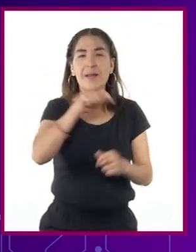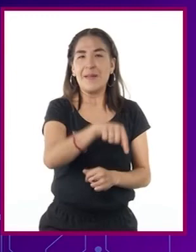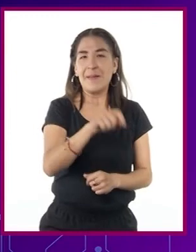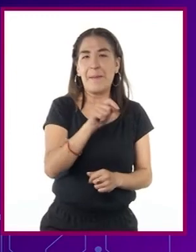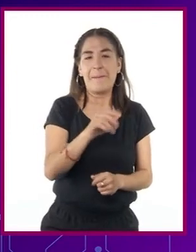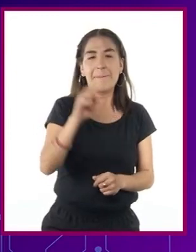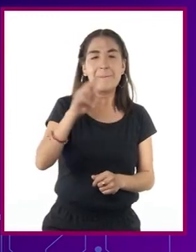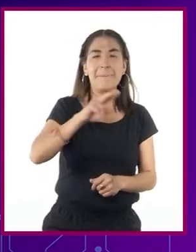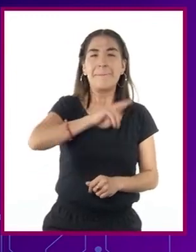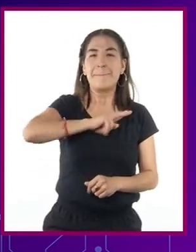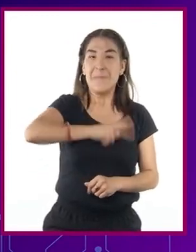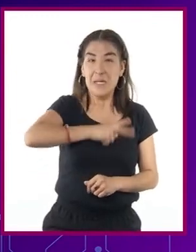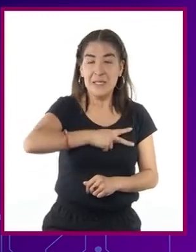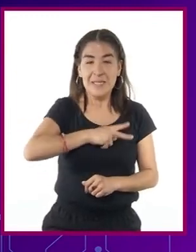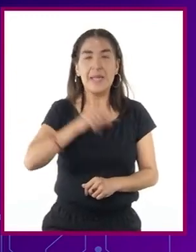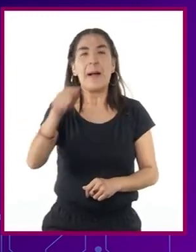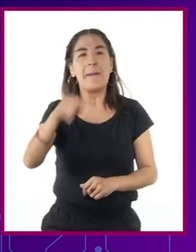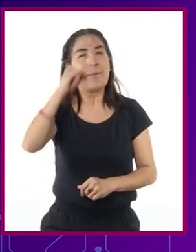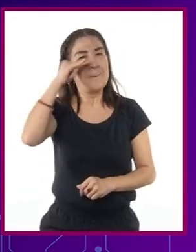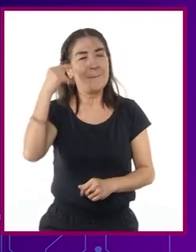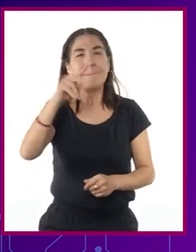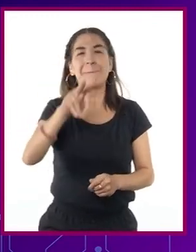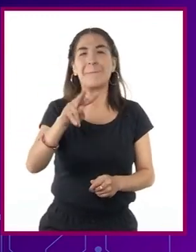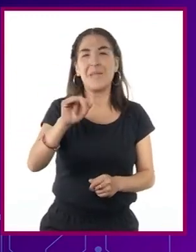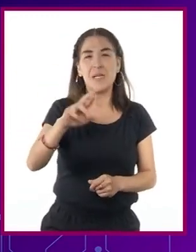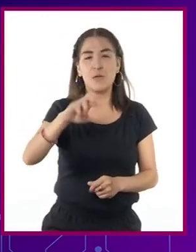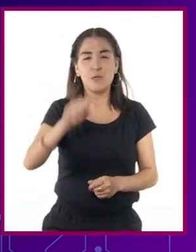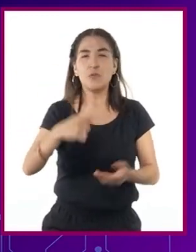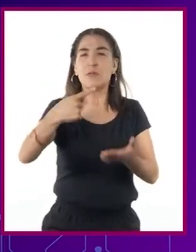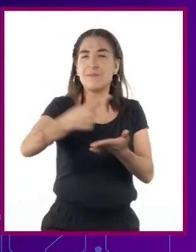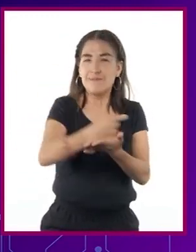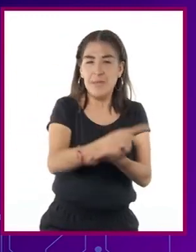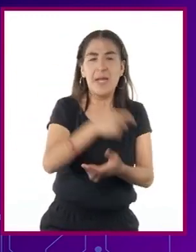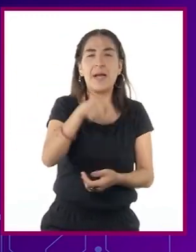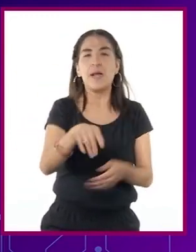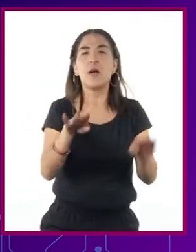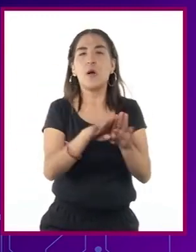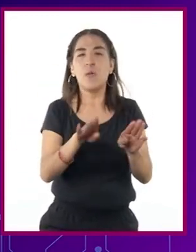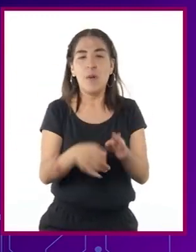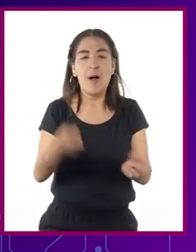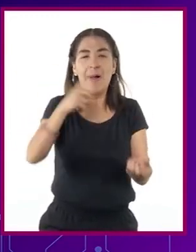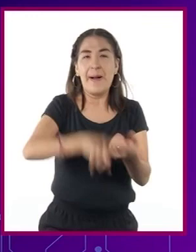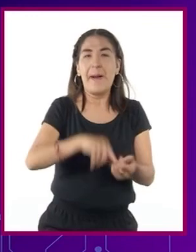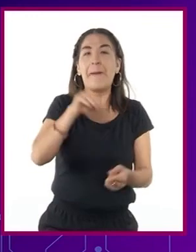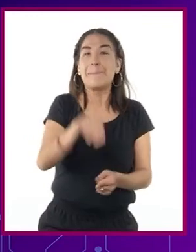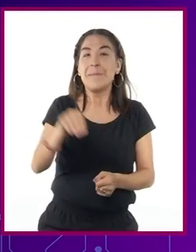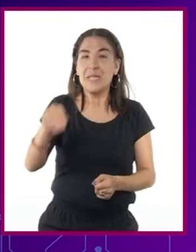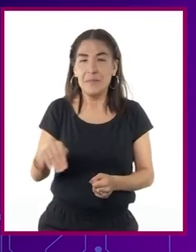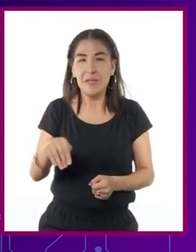virus. No olviden que estas medidas están dadas en milímetros. De esa manera,